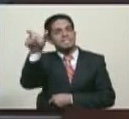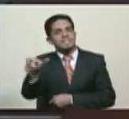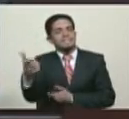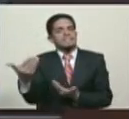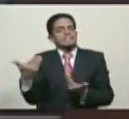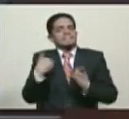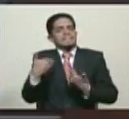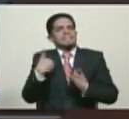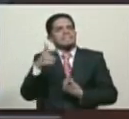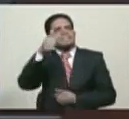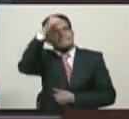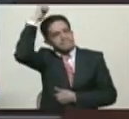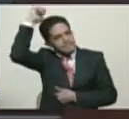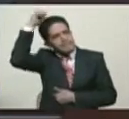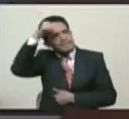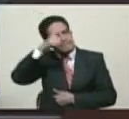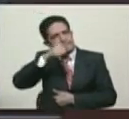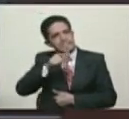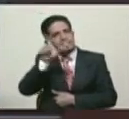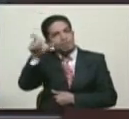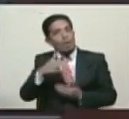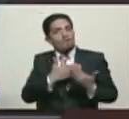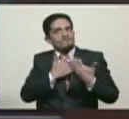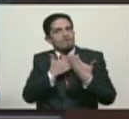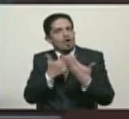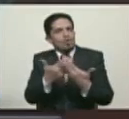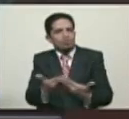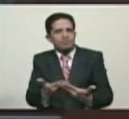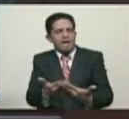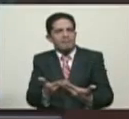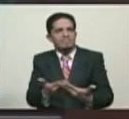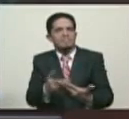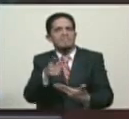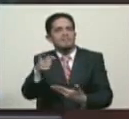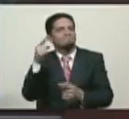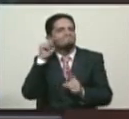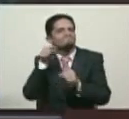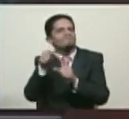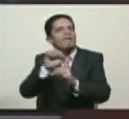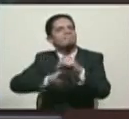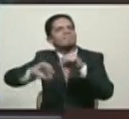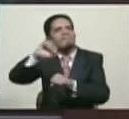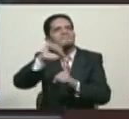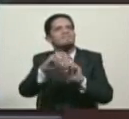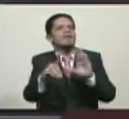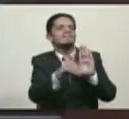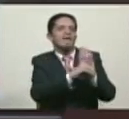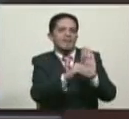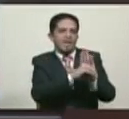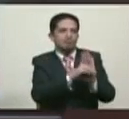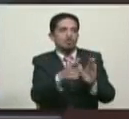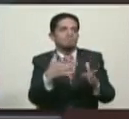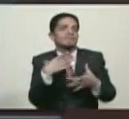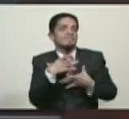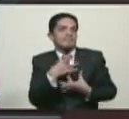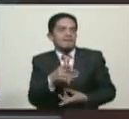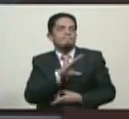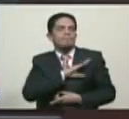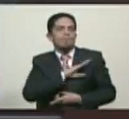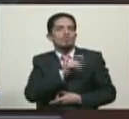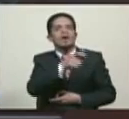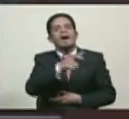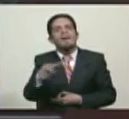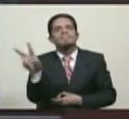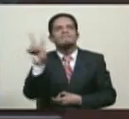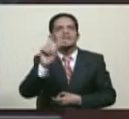pasar el señor presidente en su voluntad inquebrantable de defender los derechos e intereses de los venezolanos.